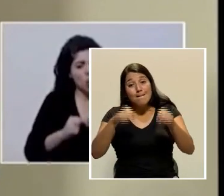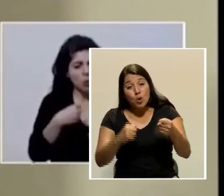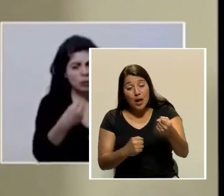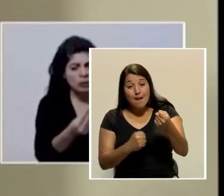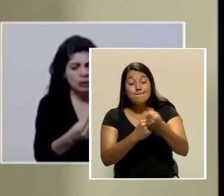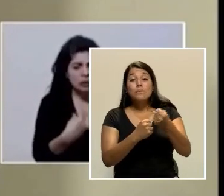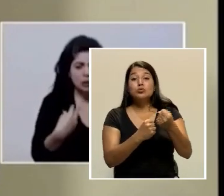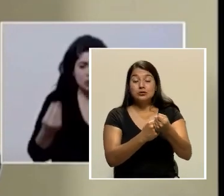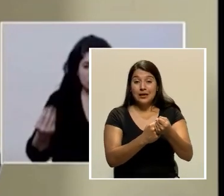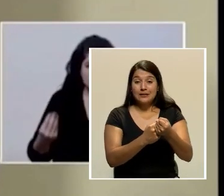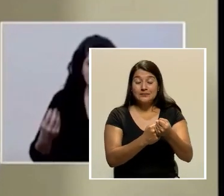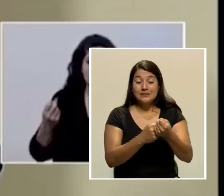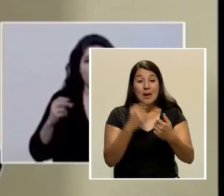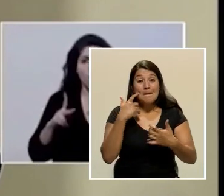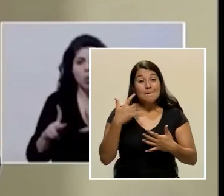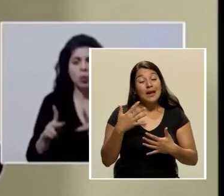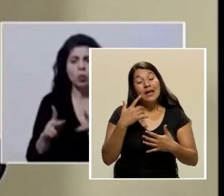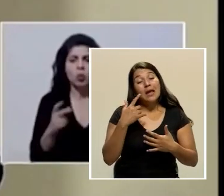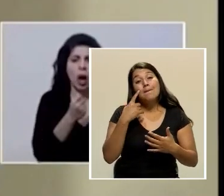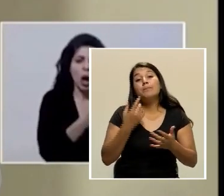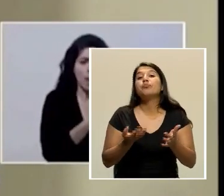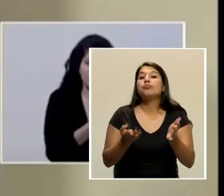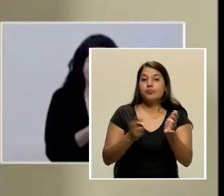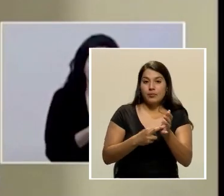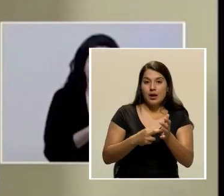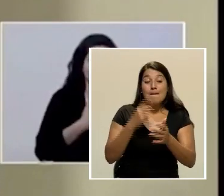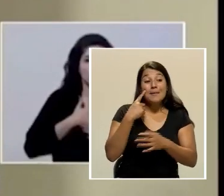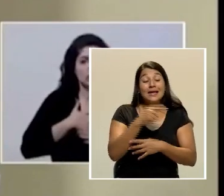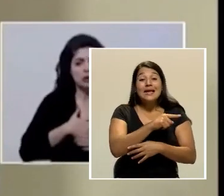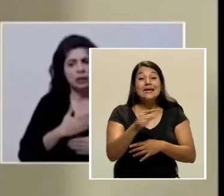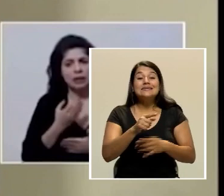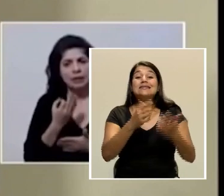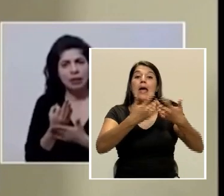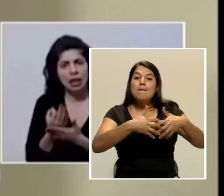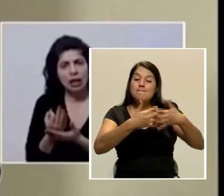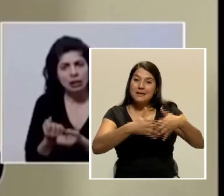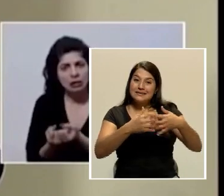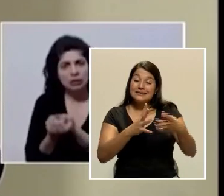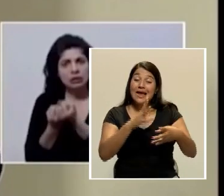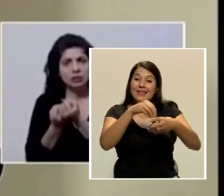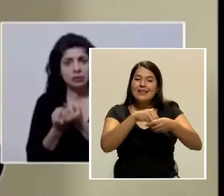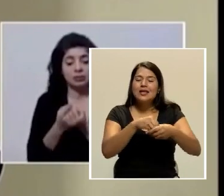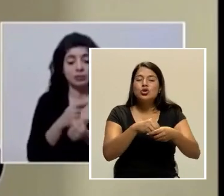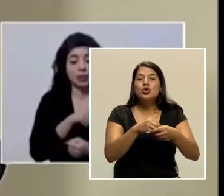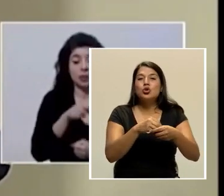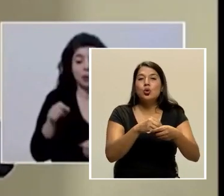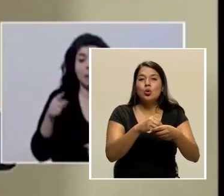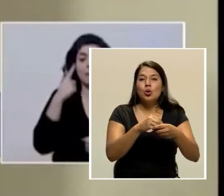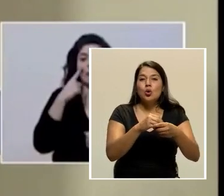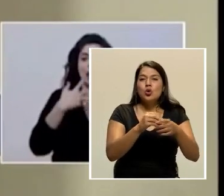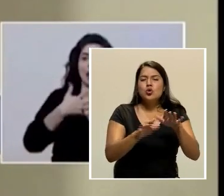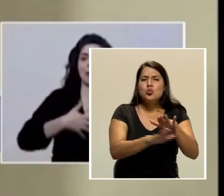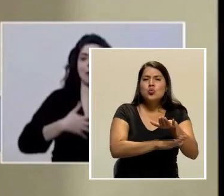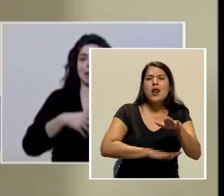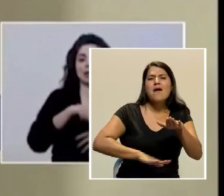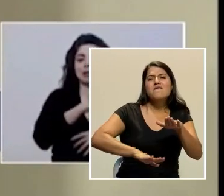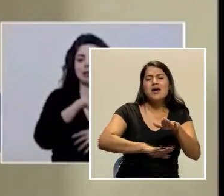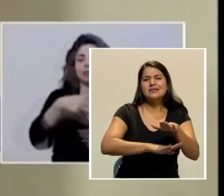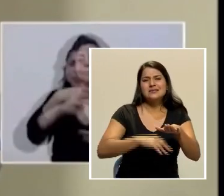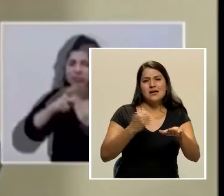paso adelante en el alivio financiero. Vamos a seguir luchando por medidas incrementales